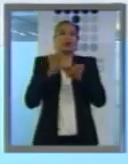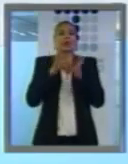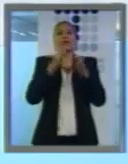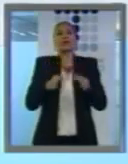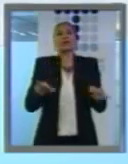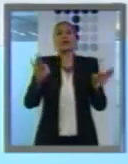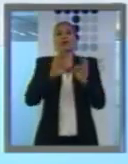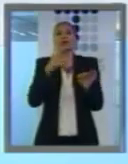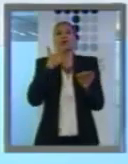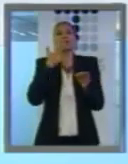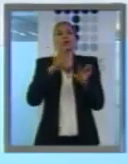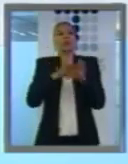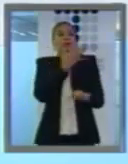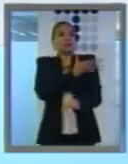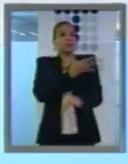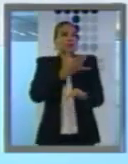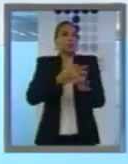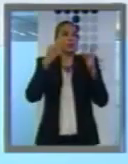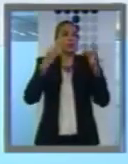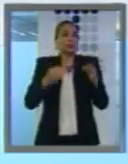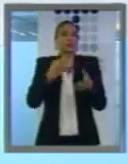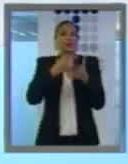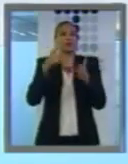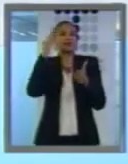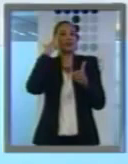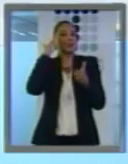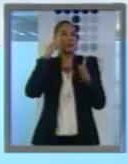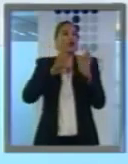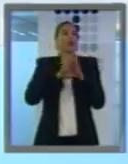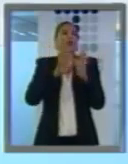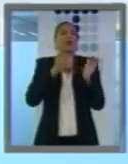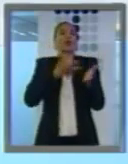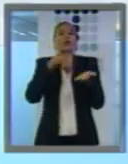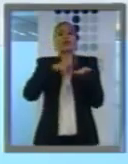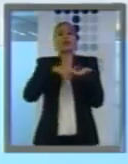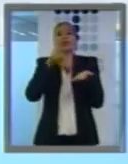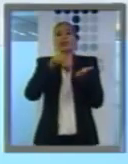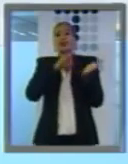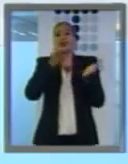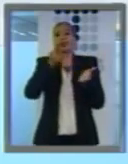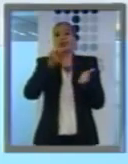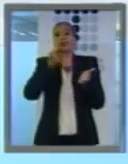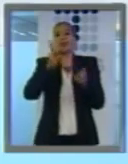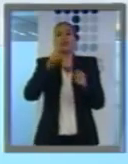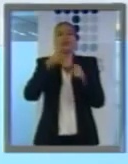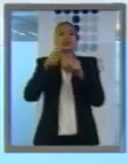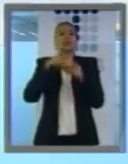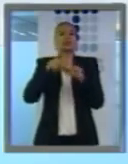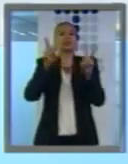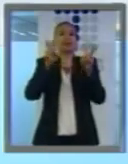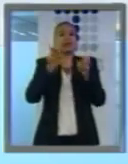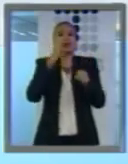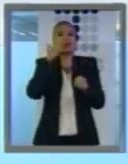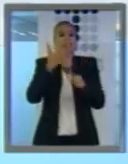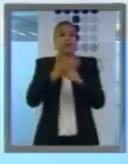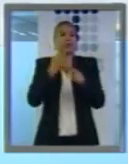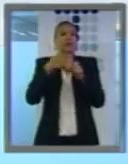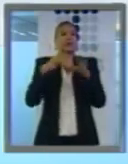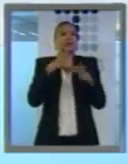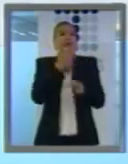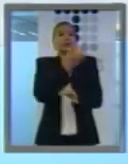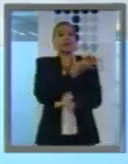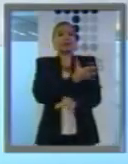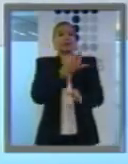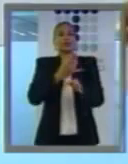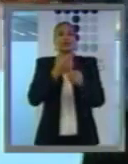de integridad, de que esos principios que están desde 1982 en las leyes de responsabilidades, de eficacia, de lealtad,